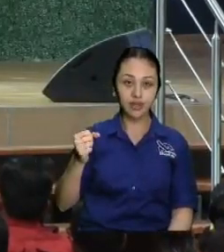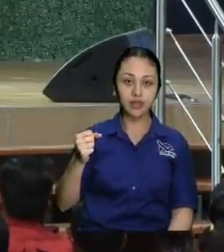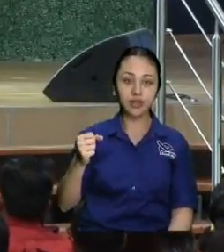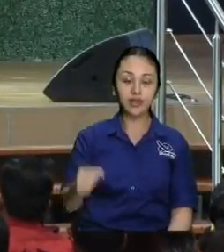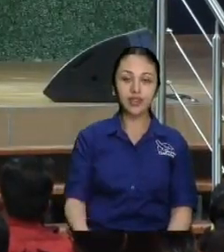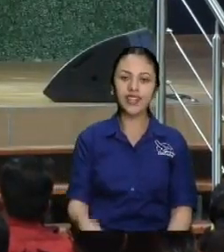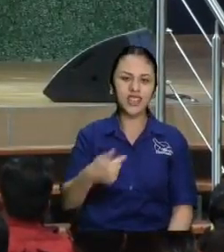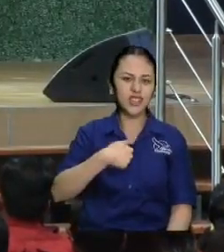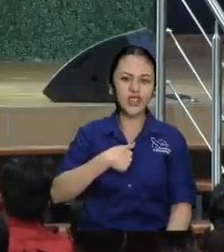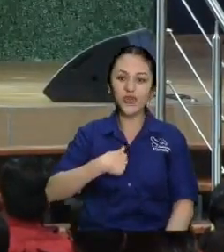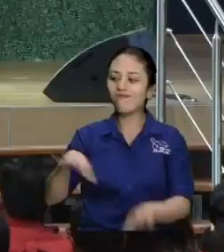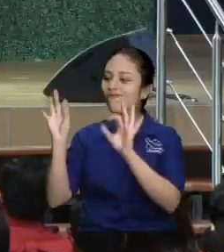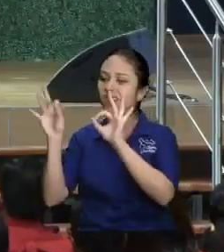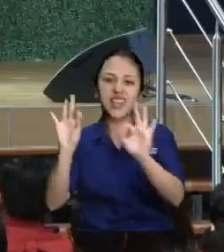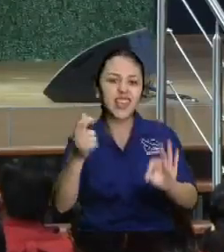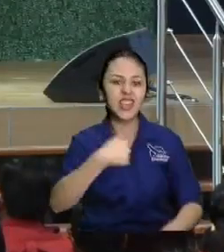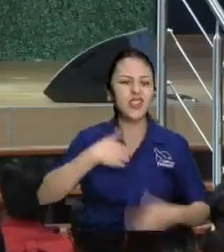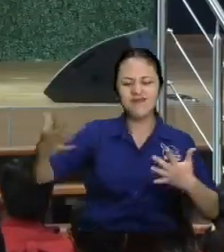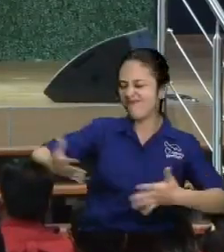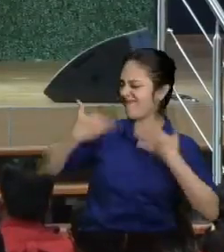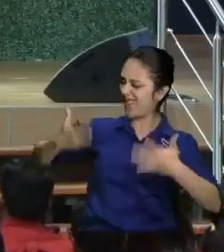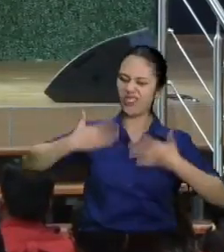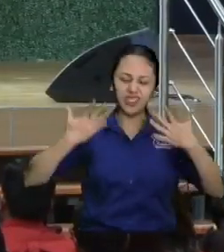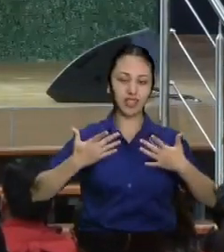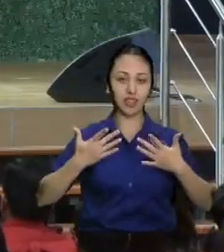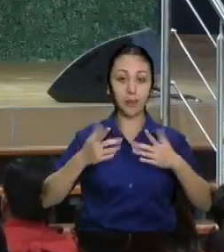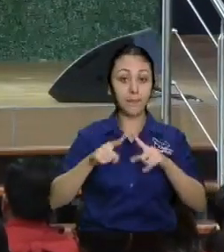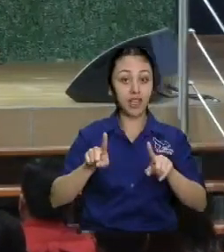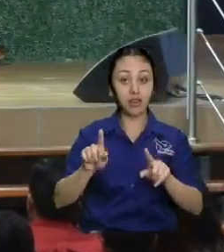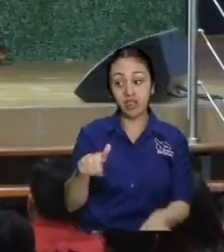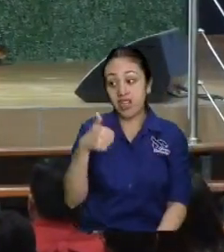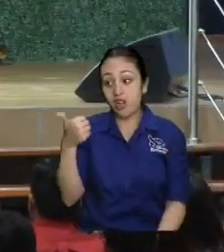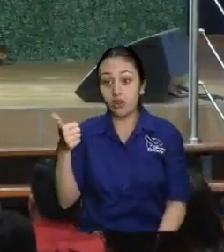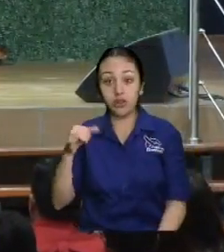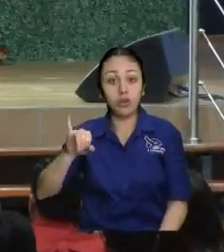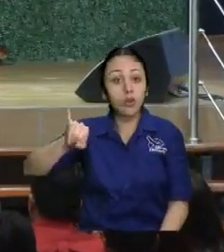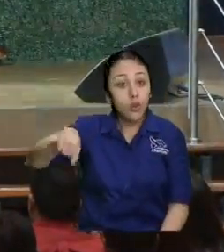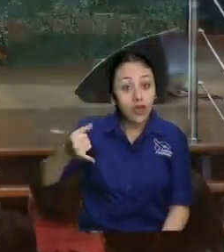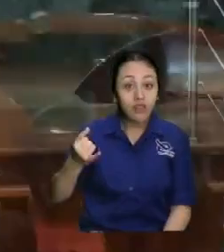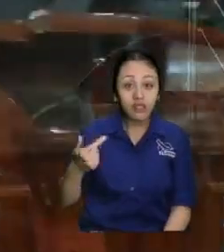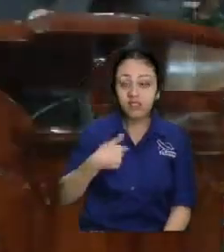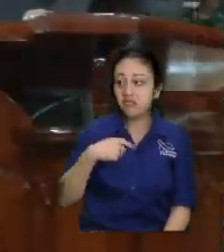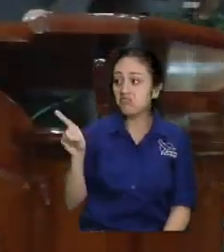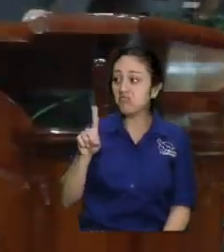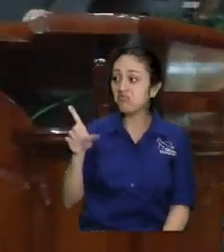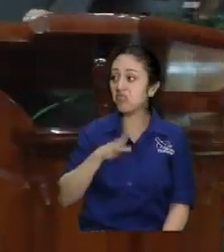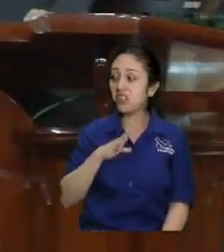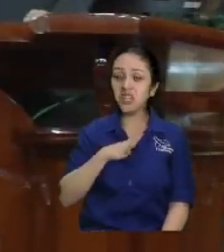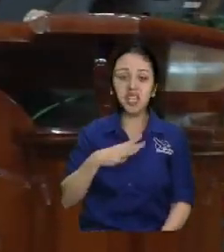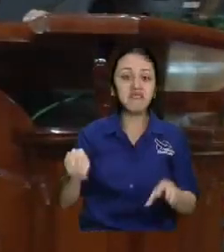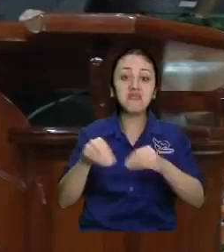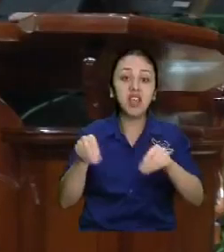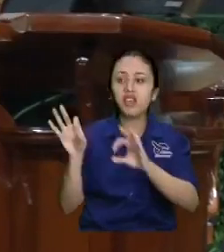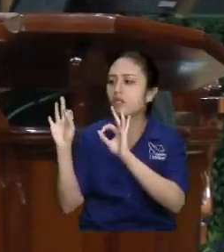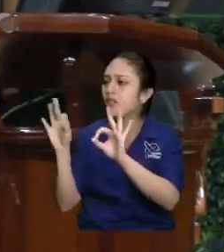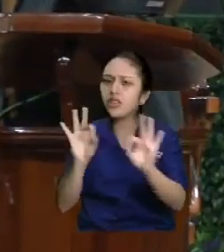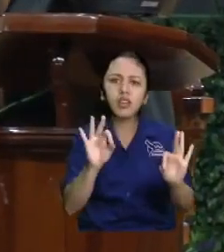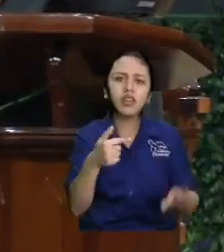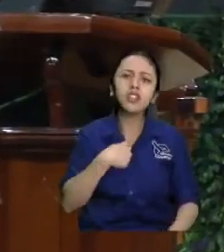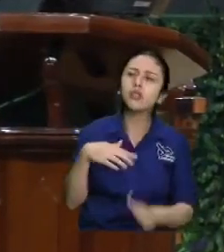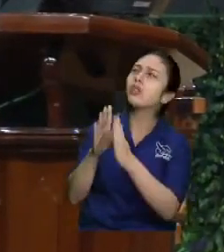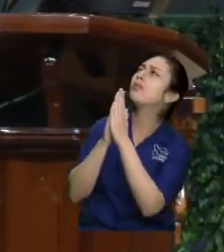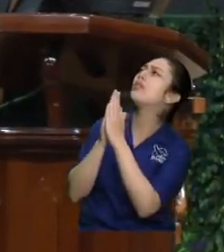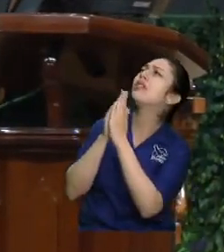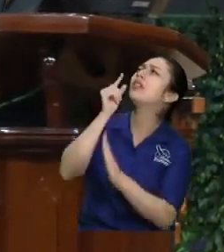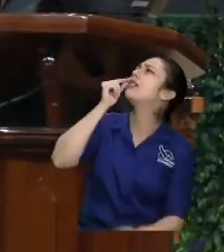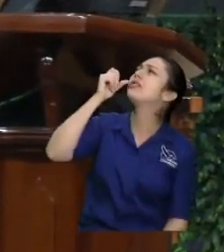hermano, yo me gocé. Y el jueves siguiente ya no tenía nada que dar. Y yo va de suplicarle al Señor, tú fuiste el que me